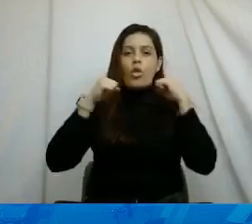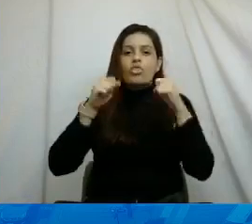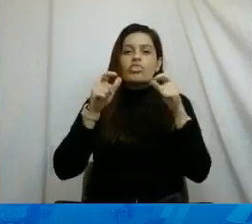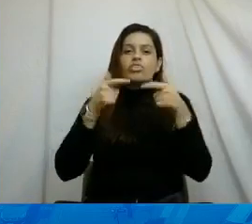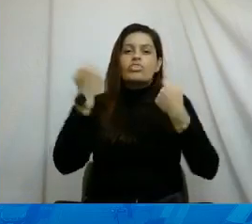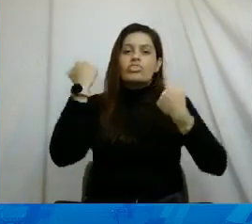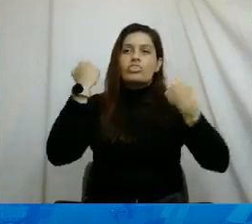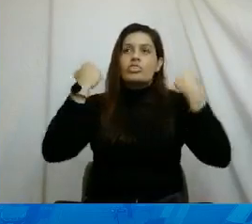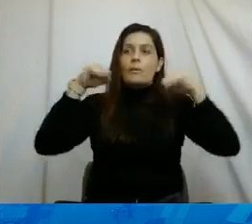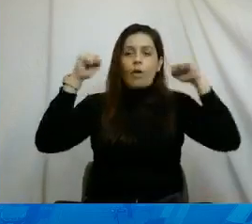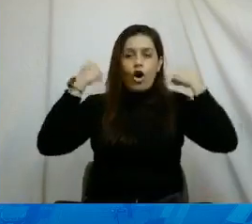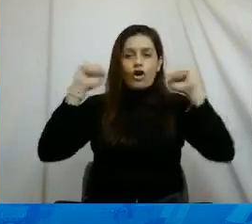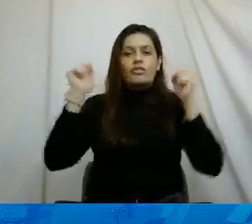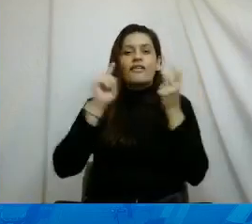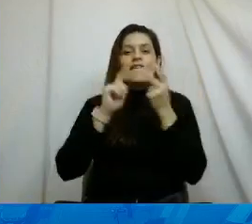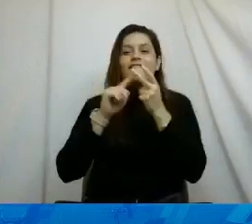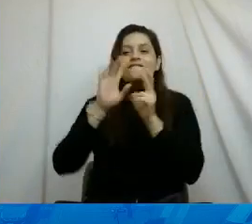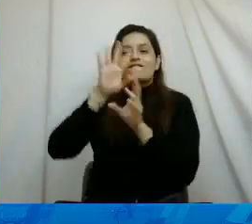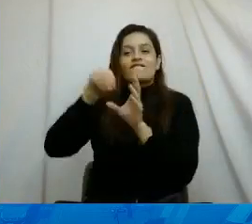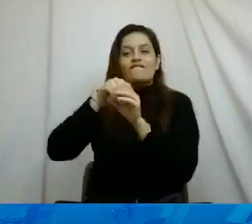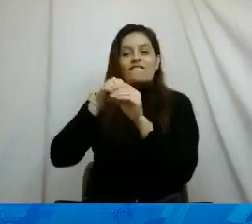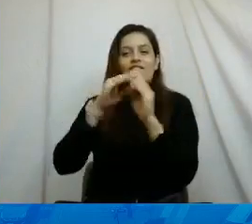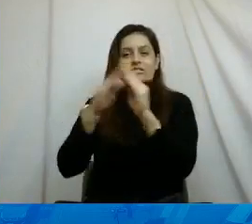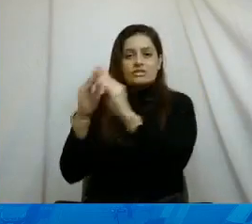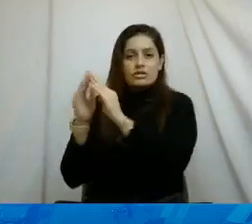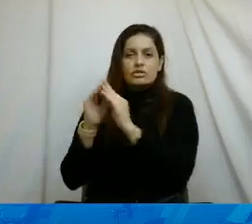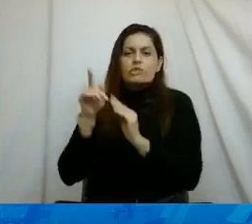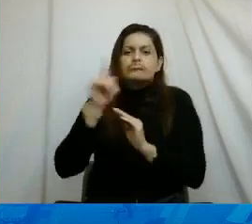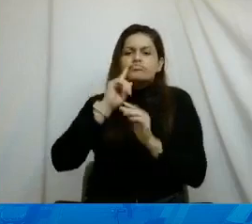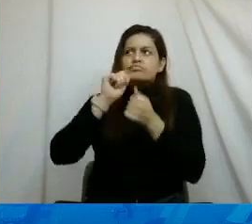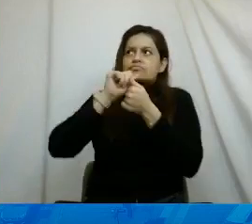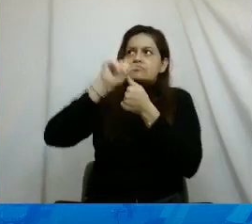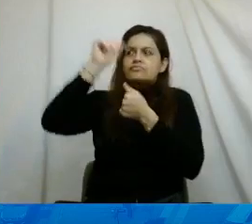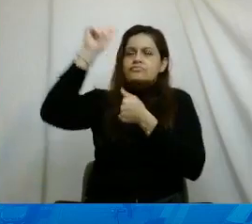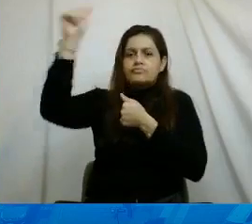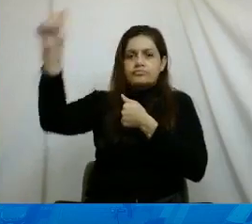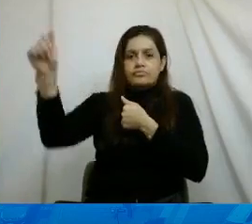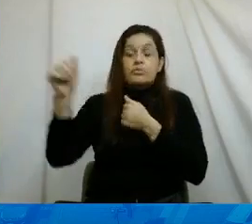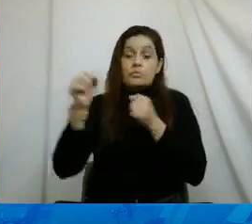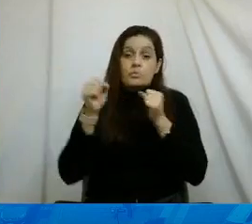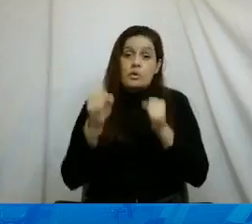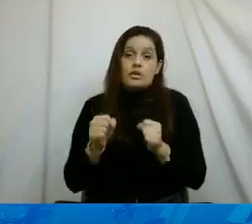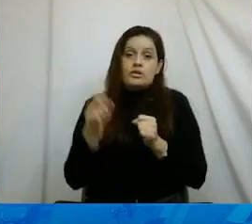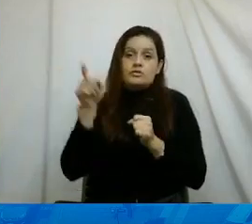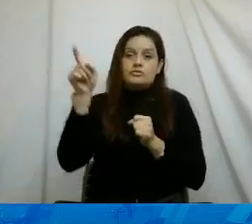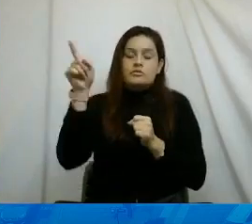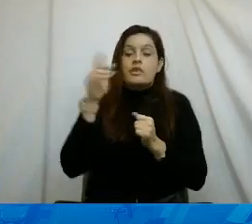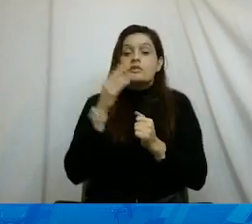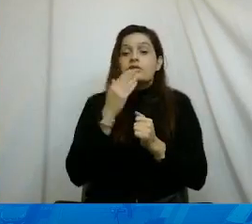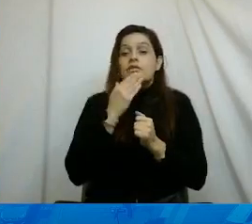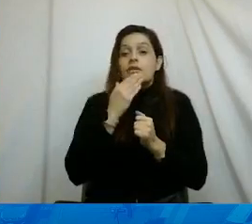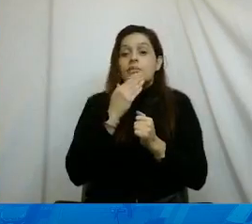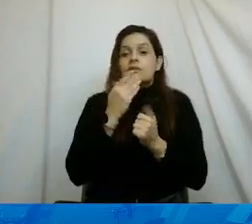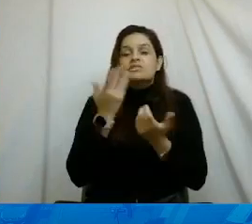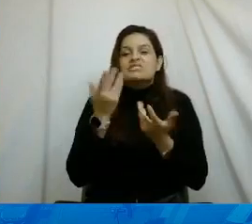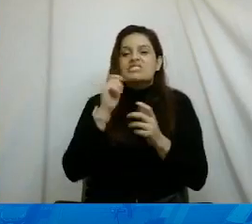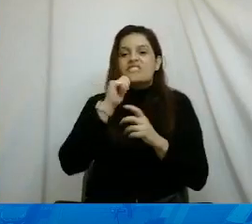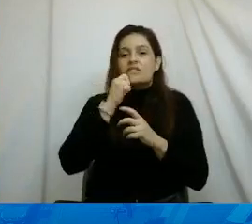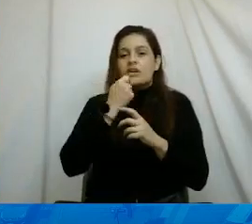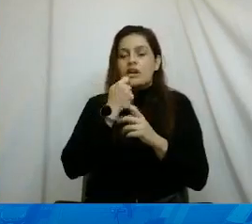vecinos, en aquel sector que está bastante alejado y que muchas veces también implica aquello